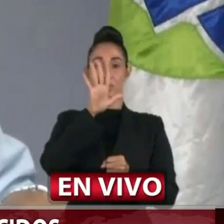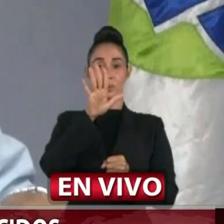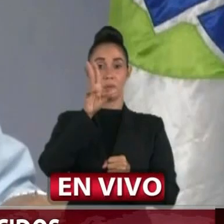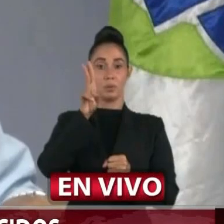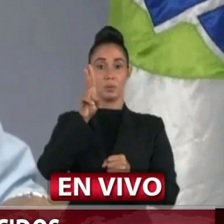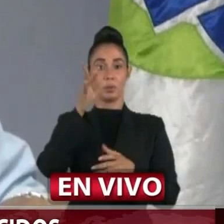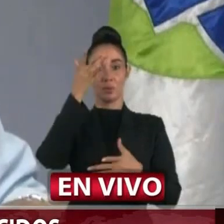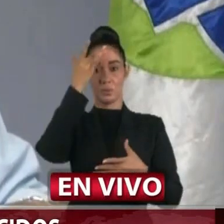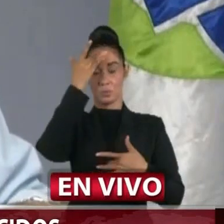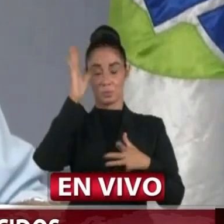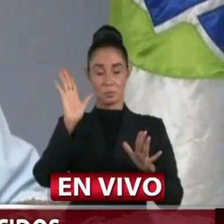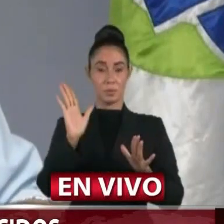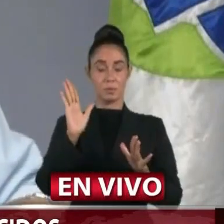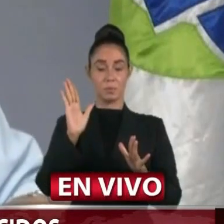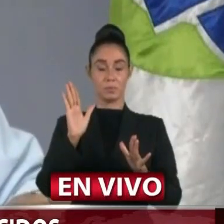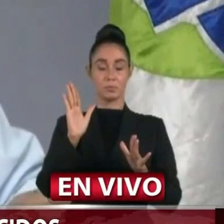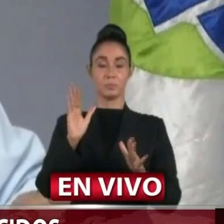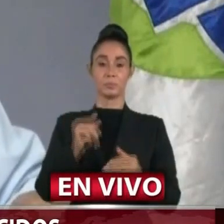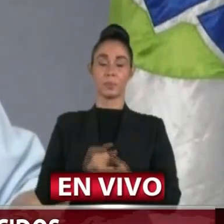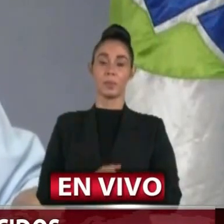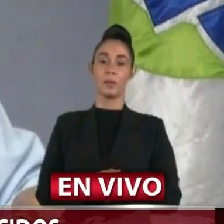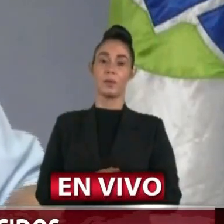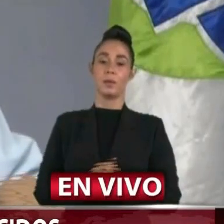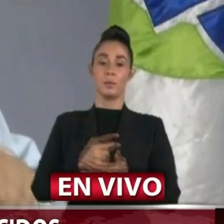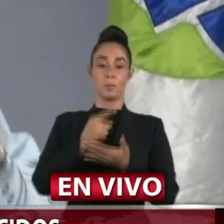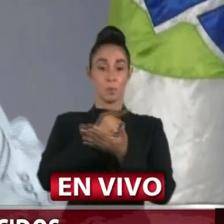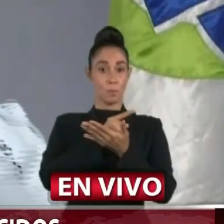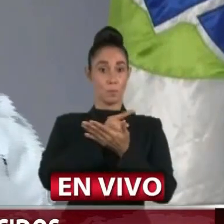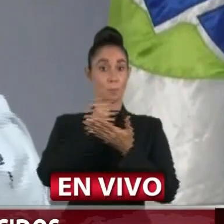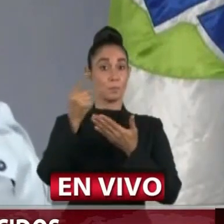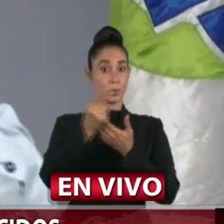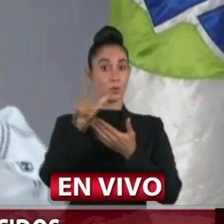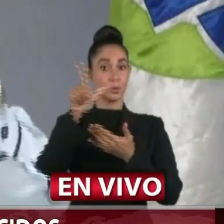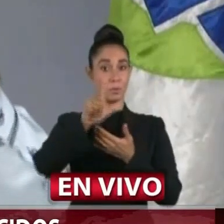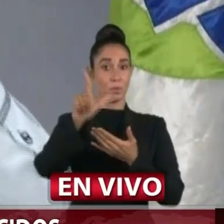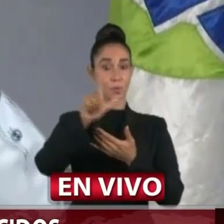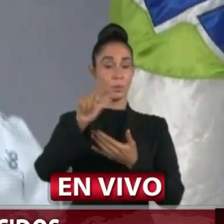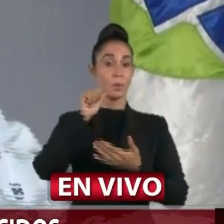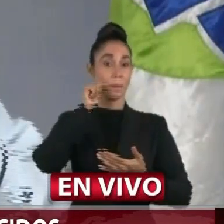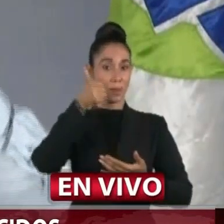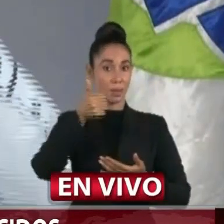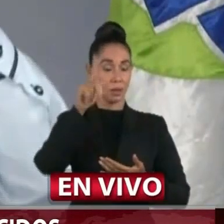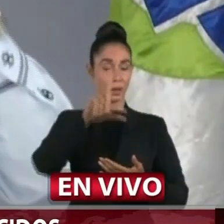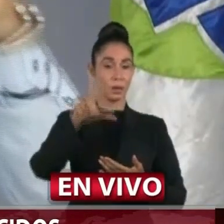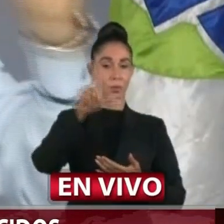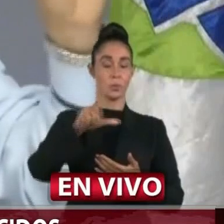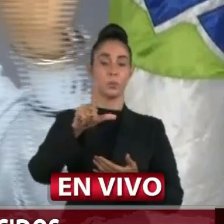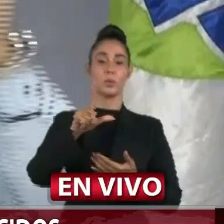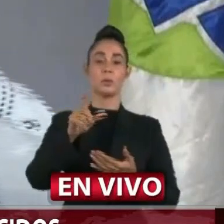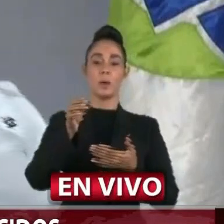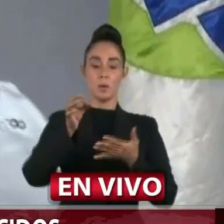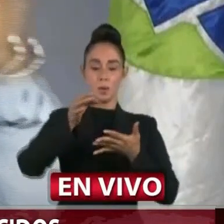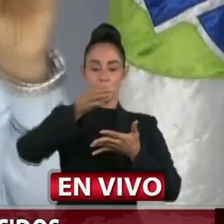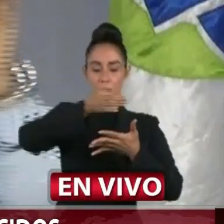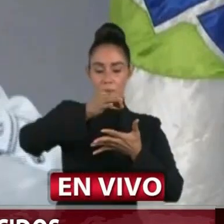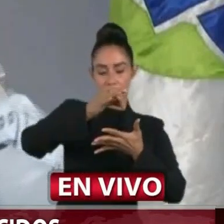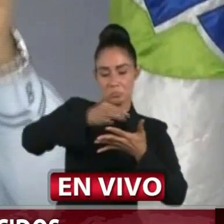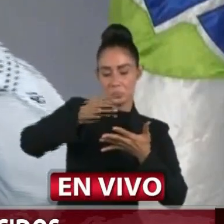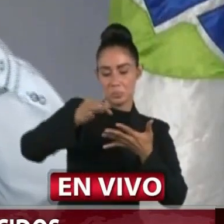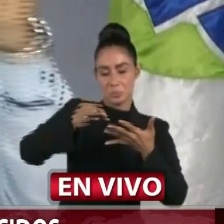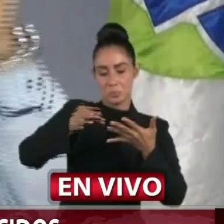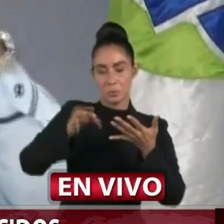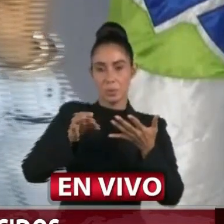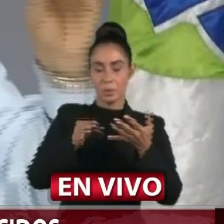ellos, el próximo lunes estamos dando, le había dicho, detallado por